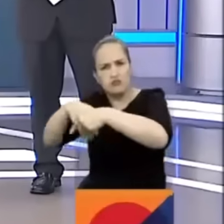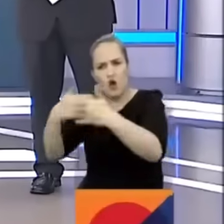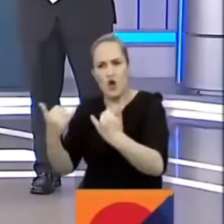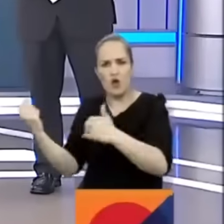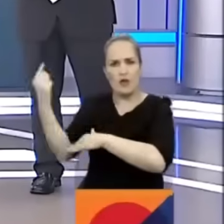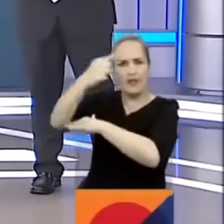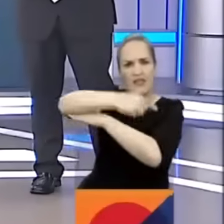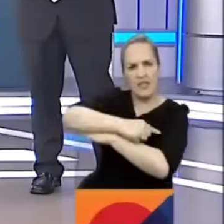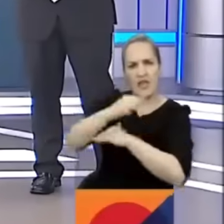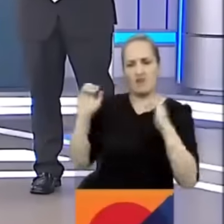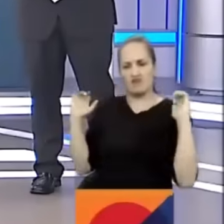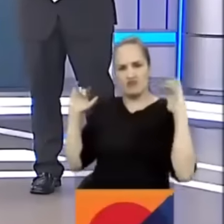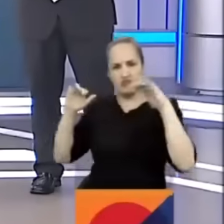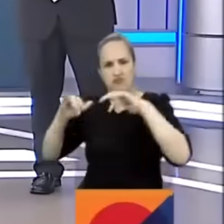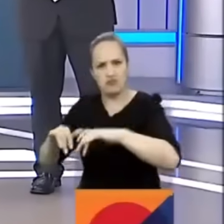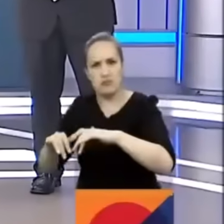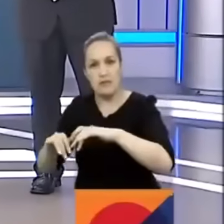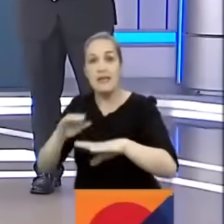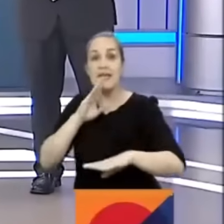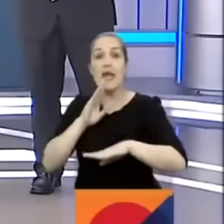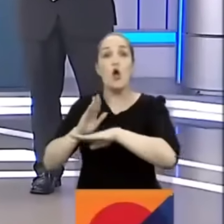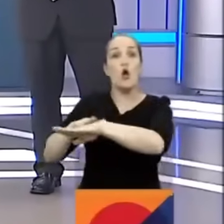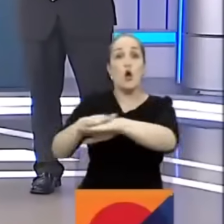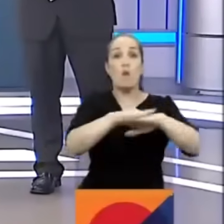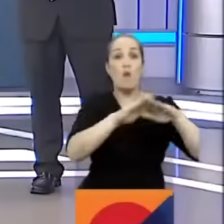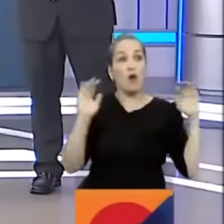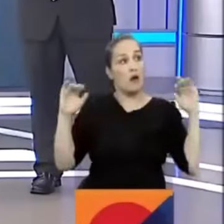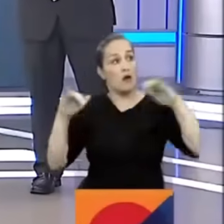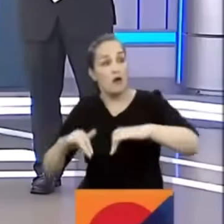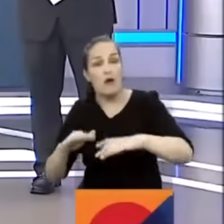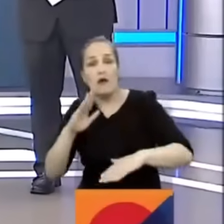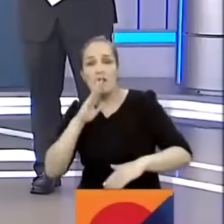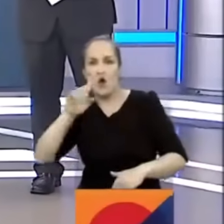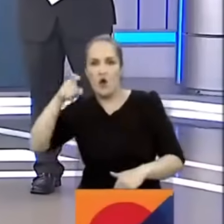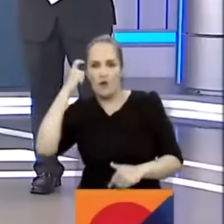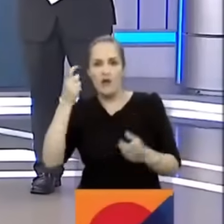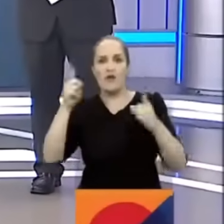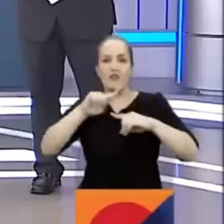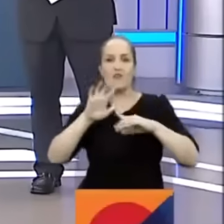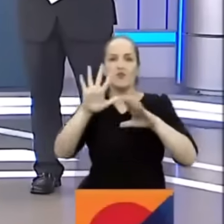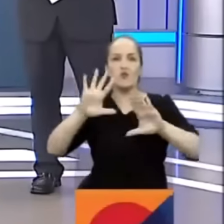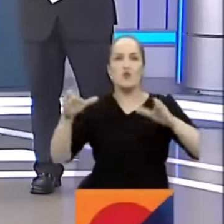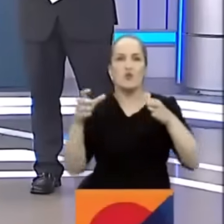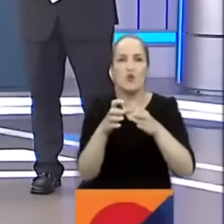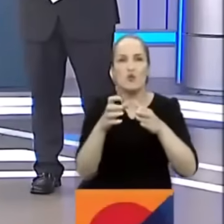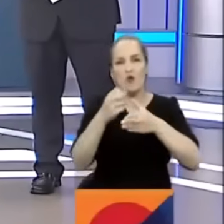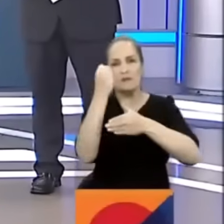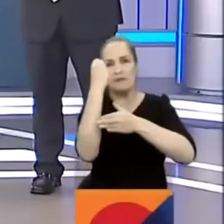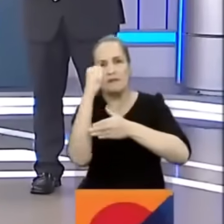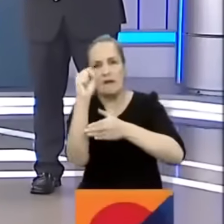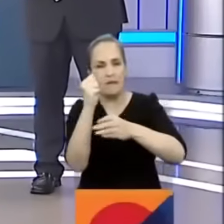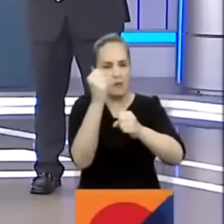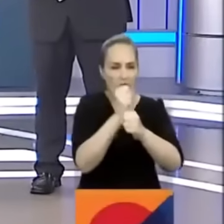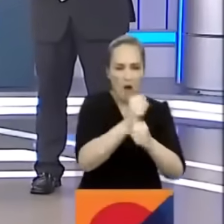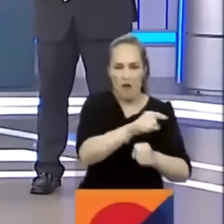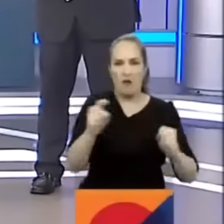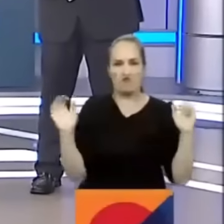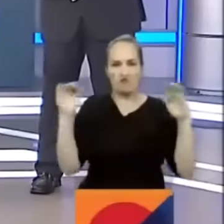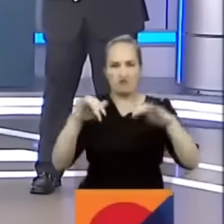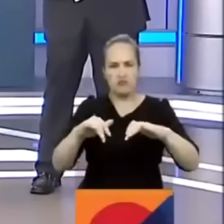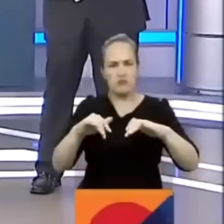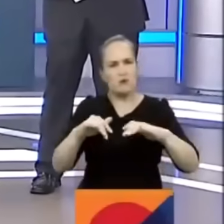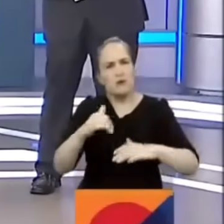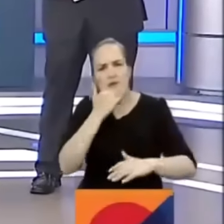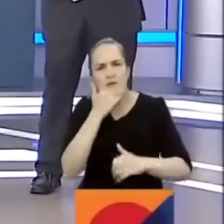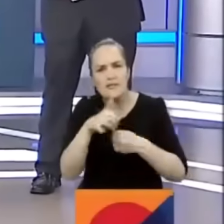jornada convocada no solamente por el Gobierno Nacional, sino también por las distintas centrales obreras. Joana Niño, muy buenas tardes. ¿Cuál es la situación